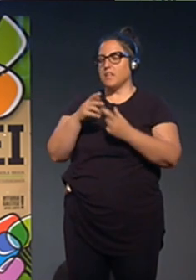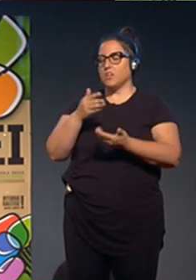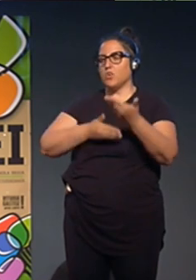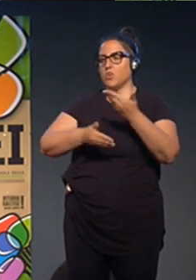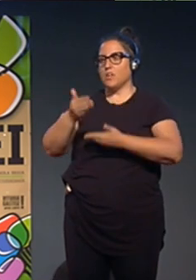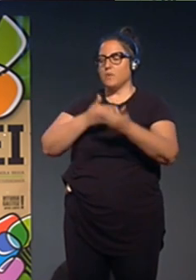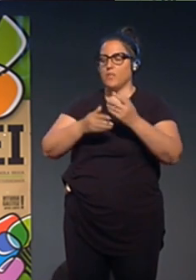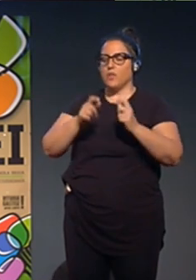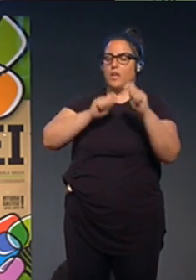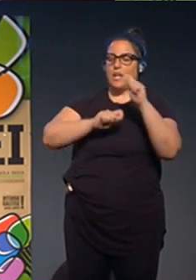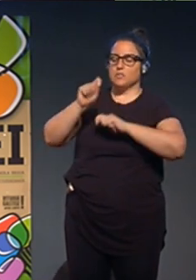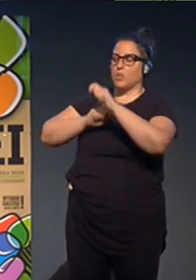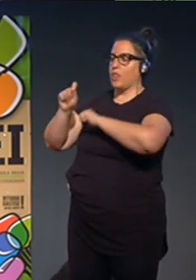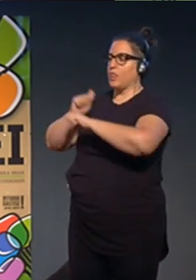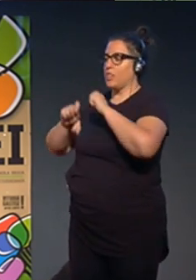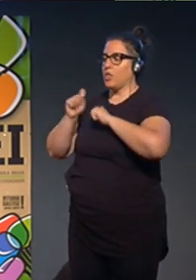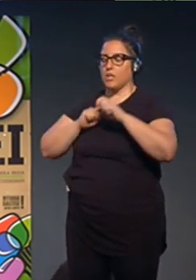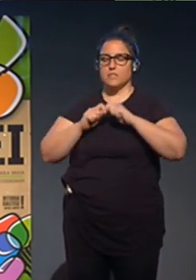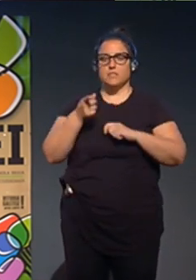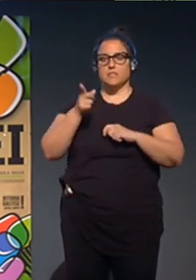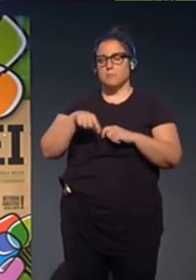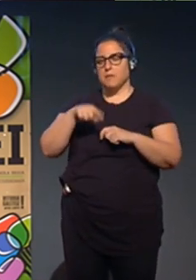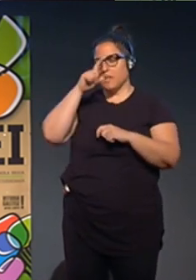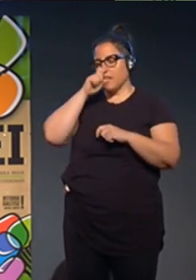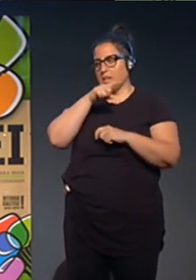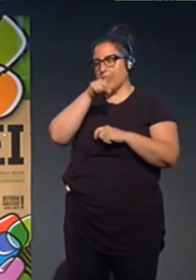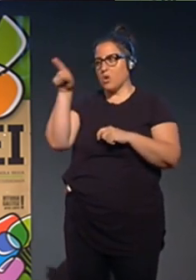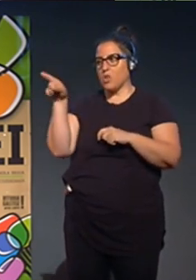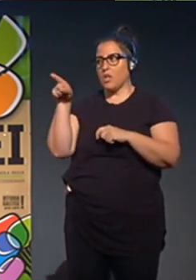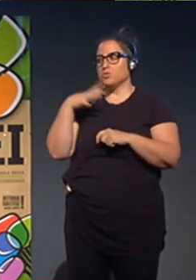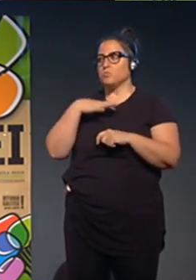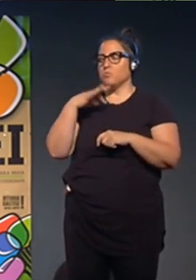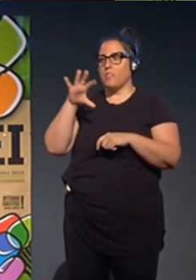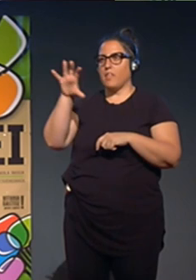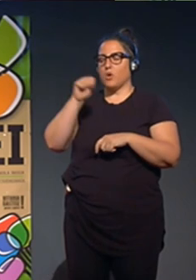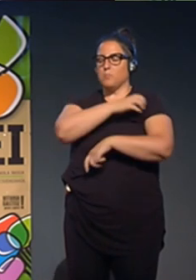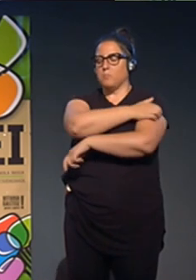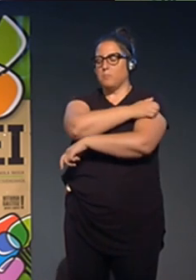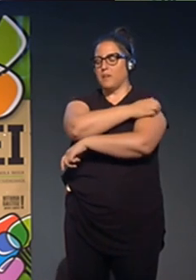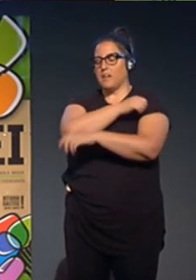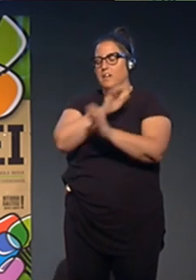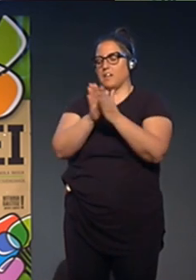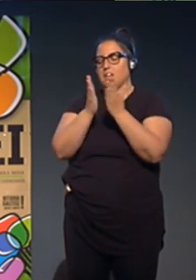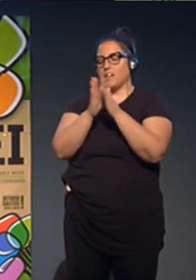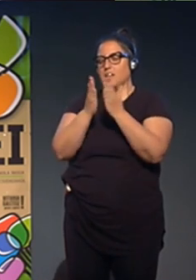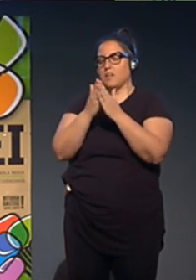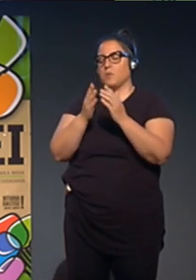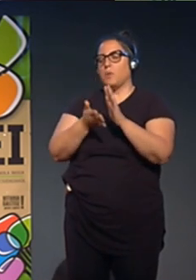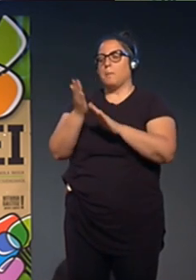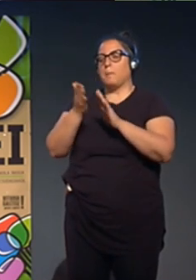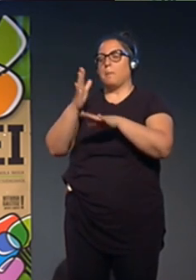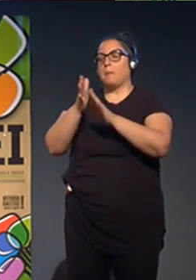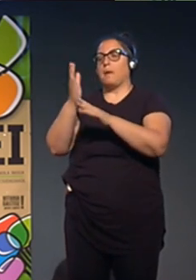asociándolo seciones Y recordaros también que podéis eh comprar rumbo al ecocidio s eh